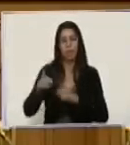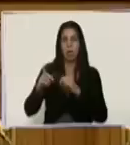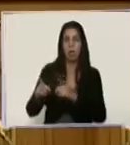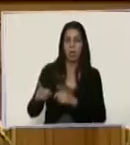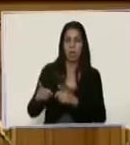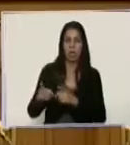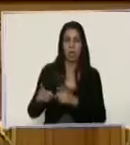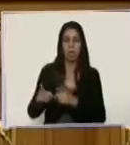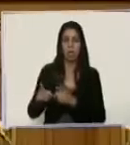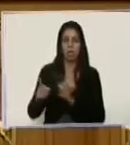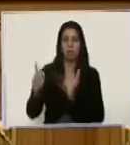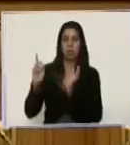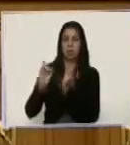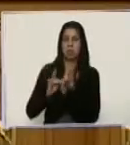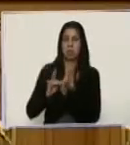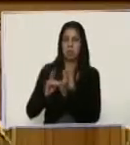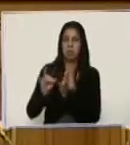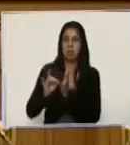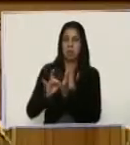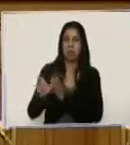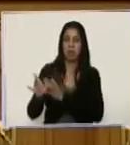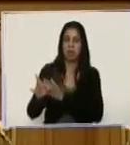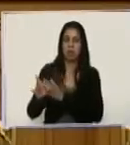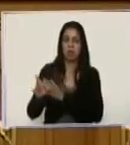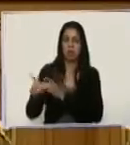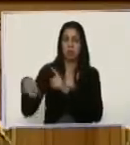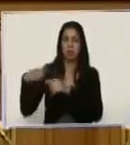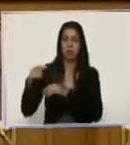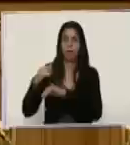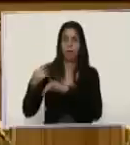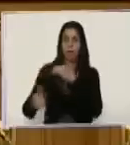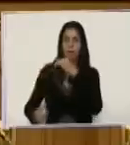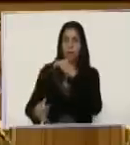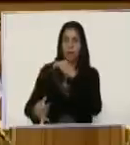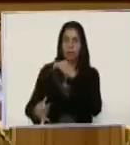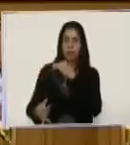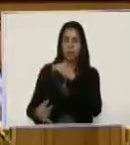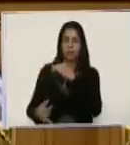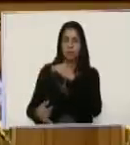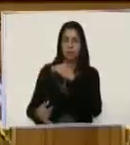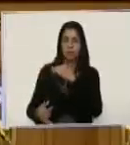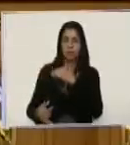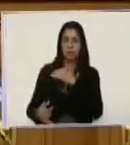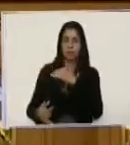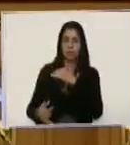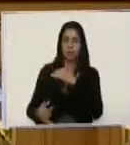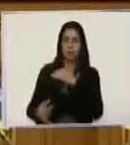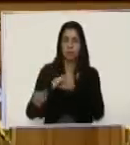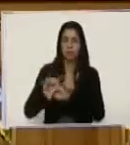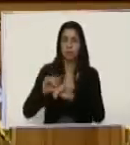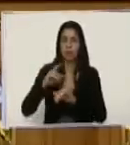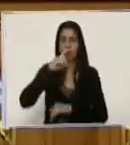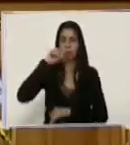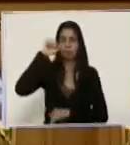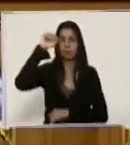estar en ese periodo final del camarada Nicolás